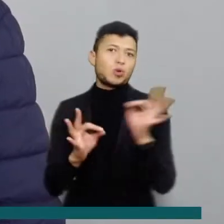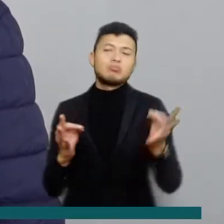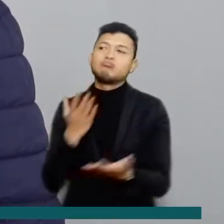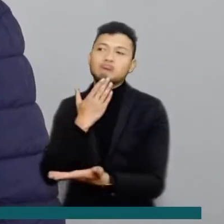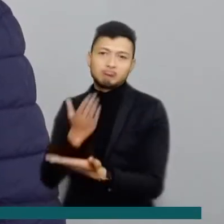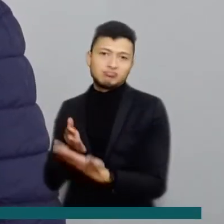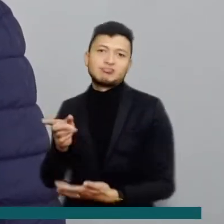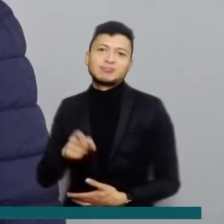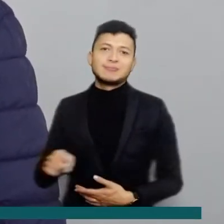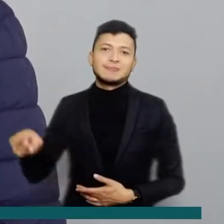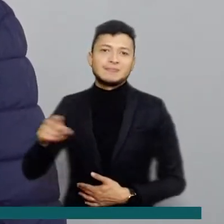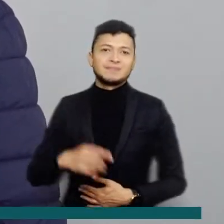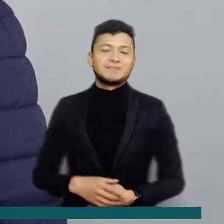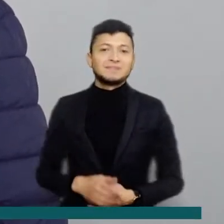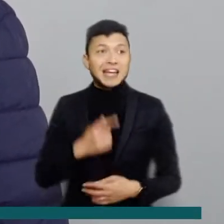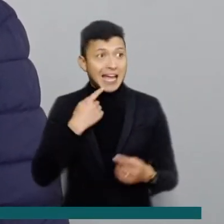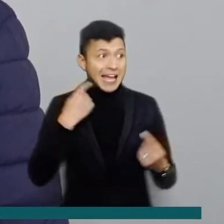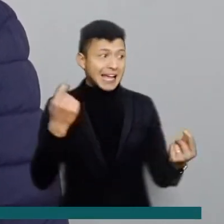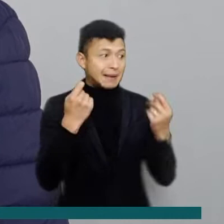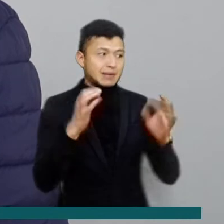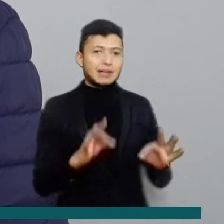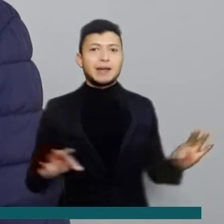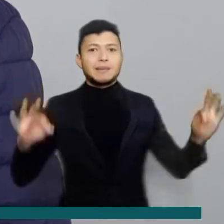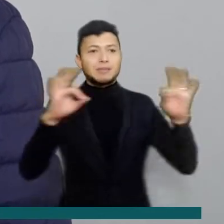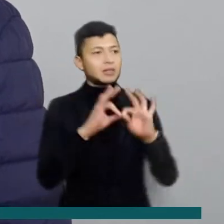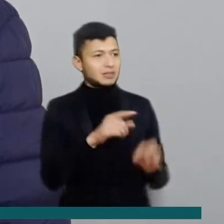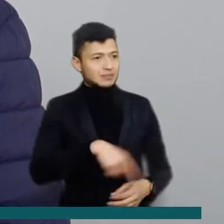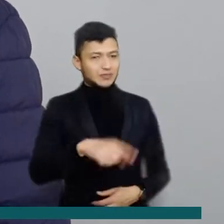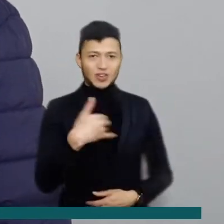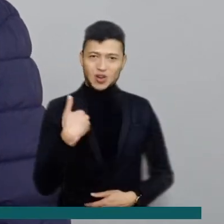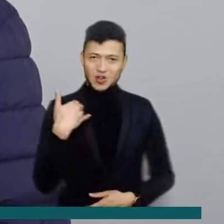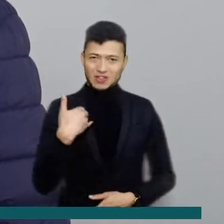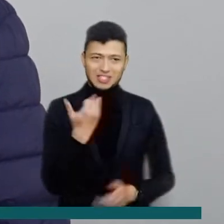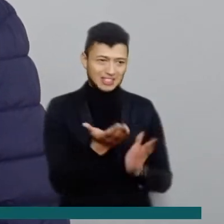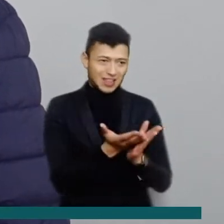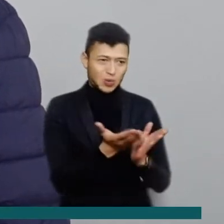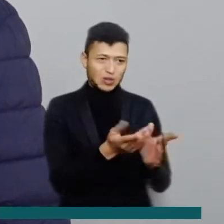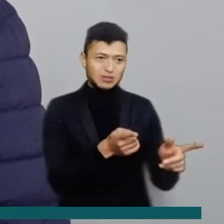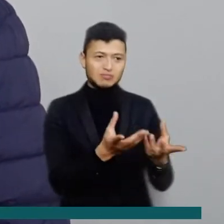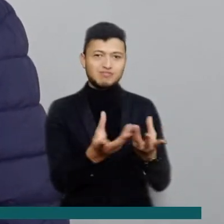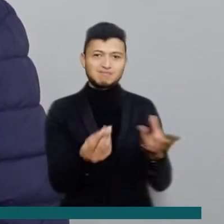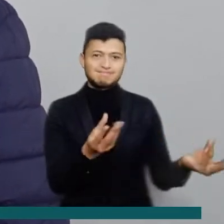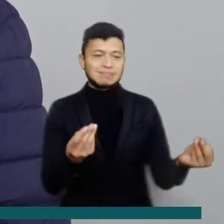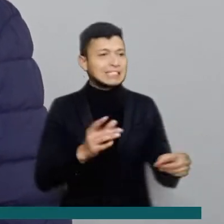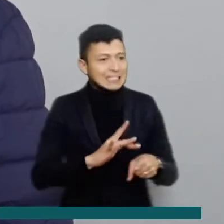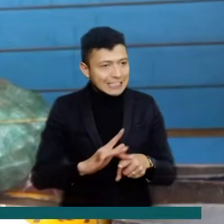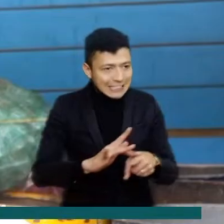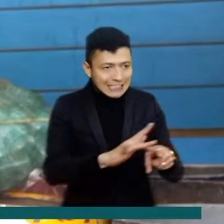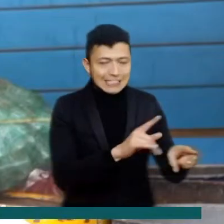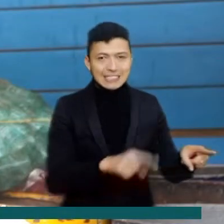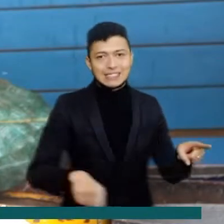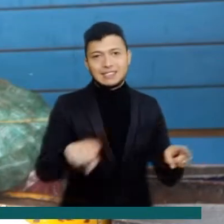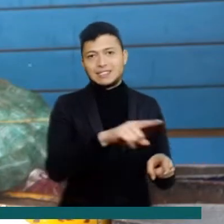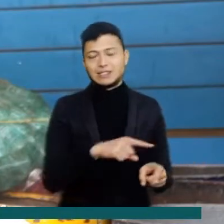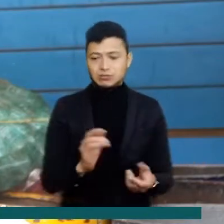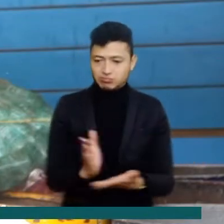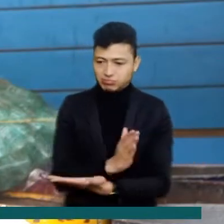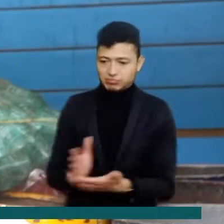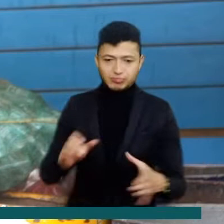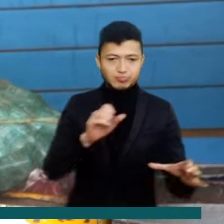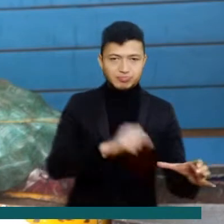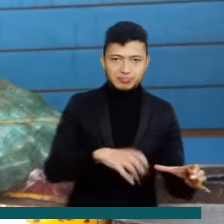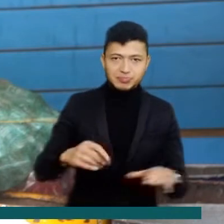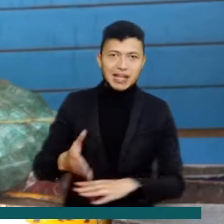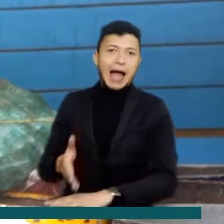esta campaña es que nuestros muchachos, nuestro sector educativo ponga en práctica la separación en la